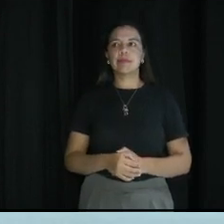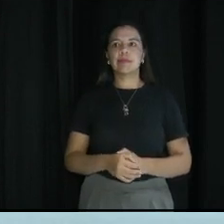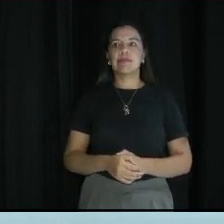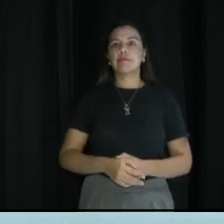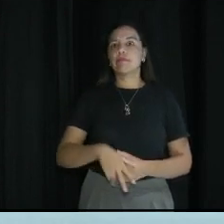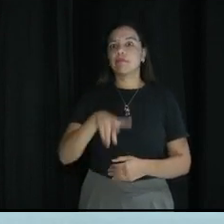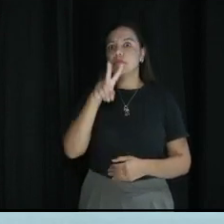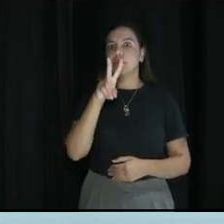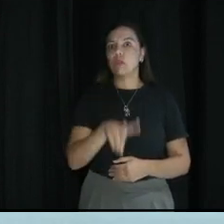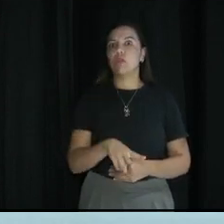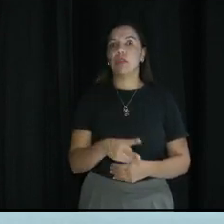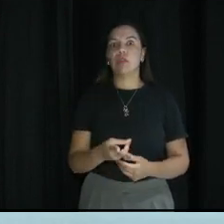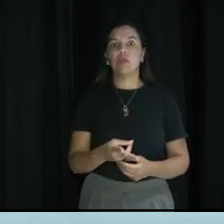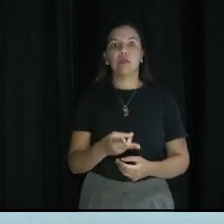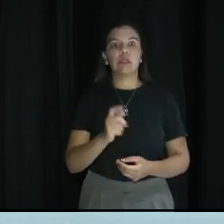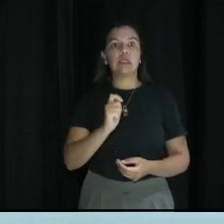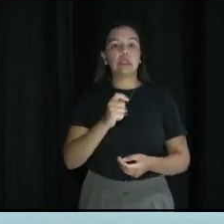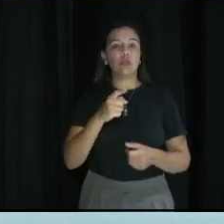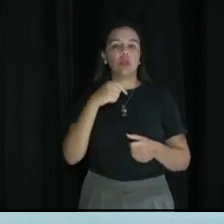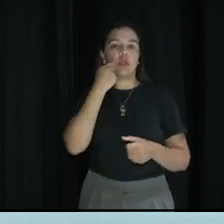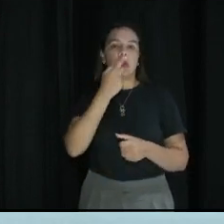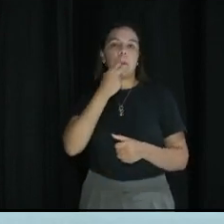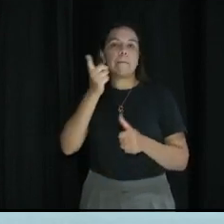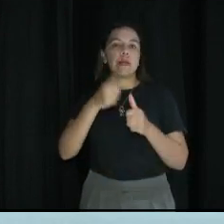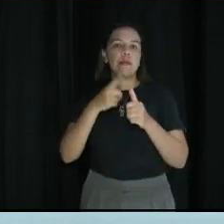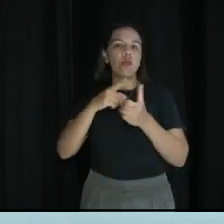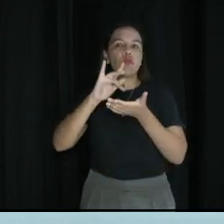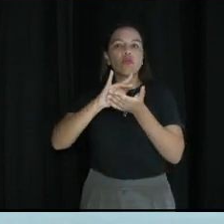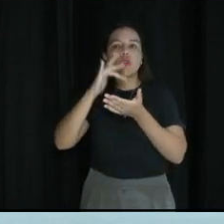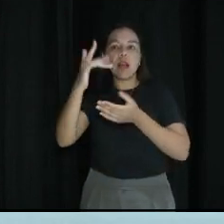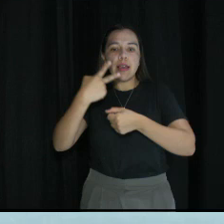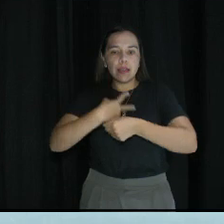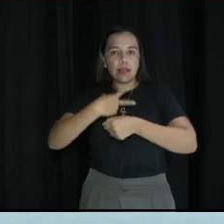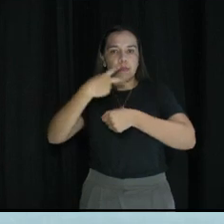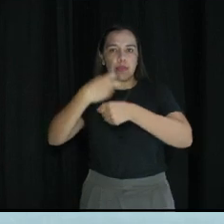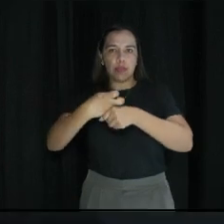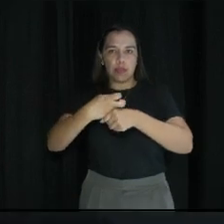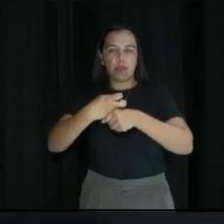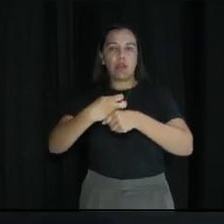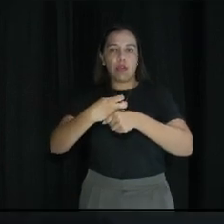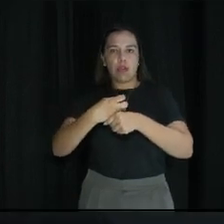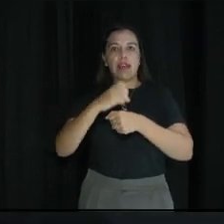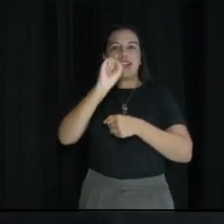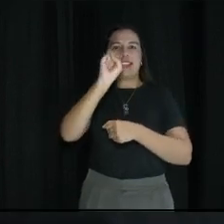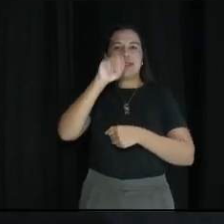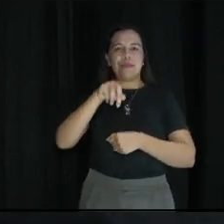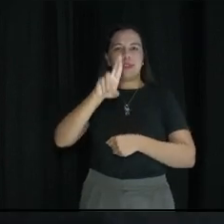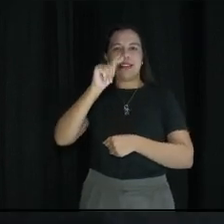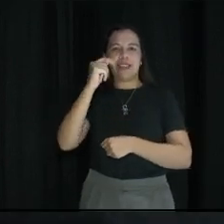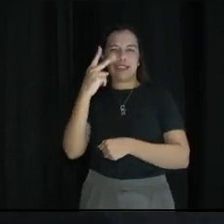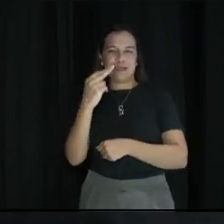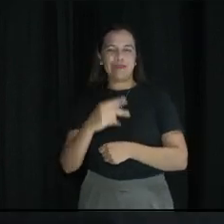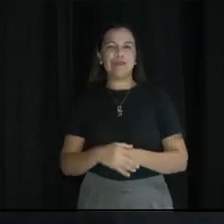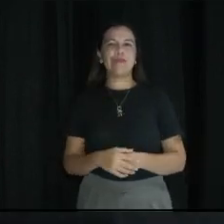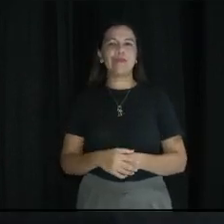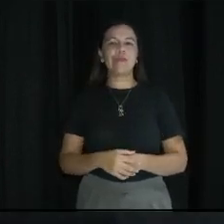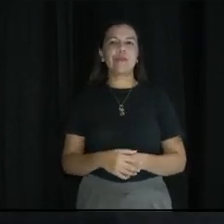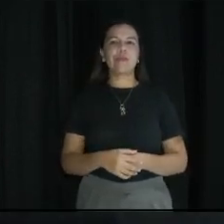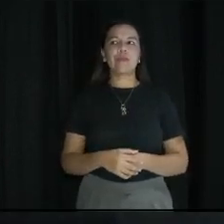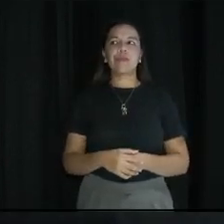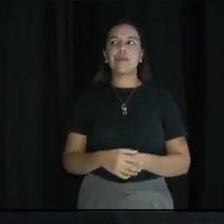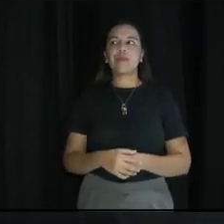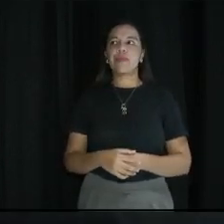que agradecer primero la invitación al Sistema Michoacano de Radio y Comunicación